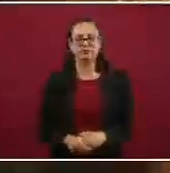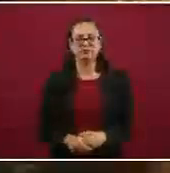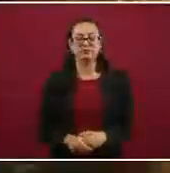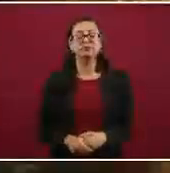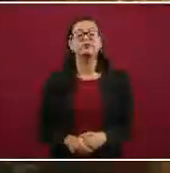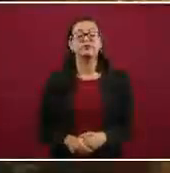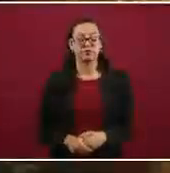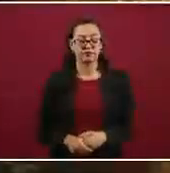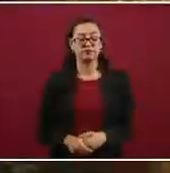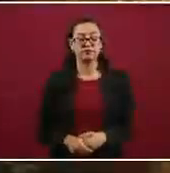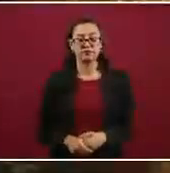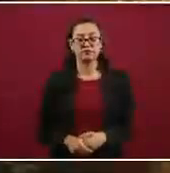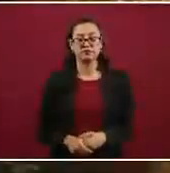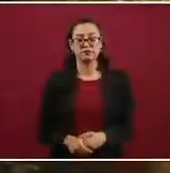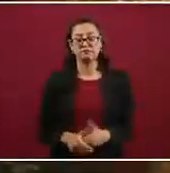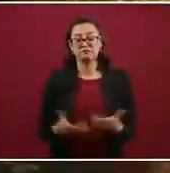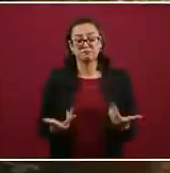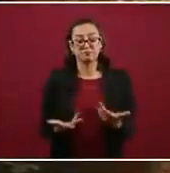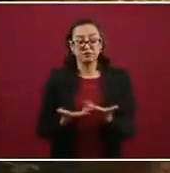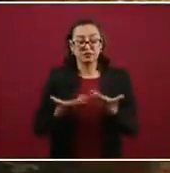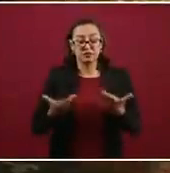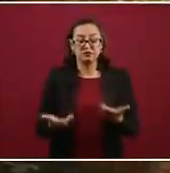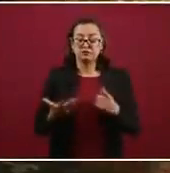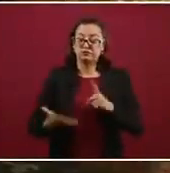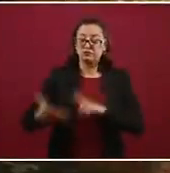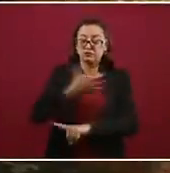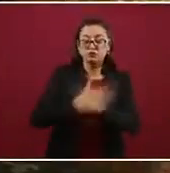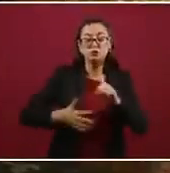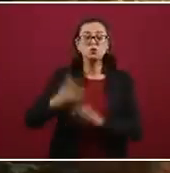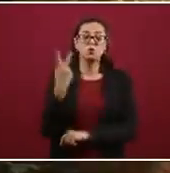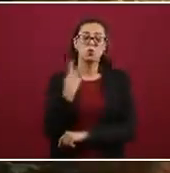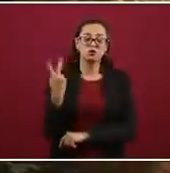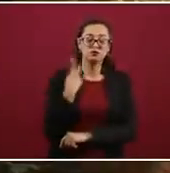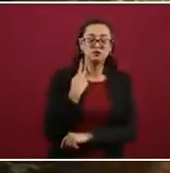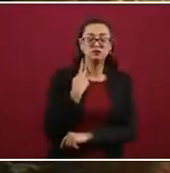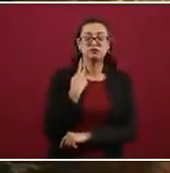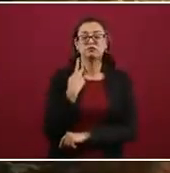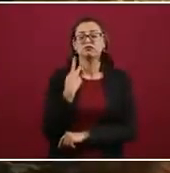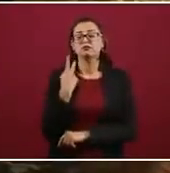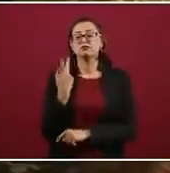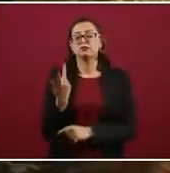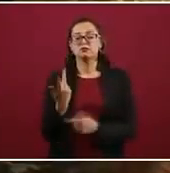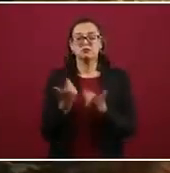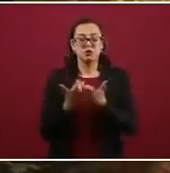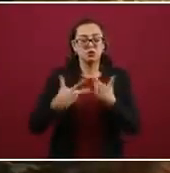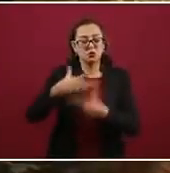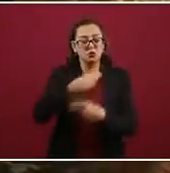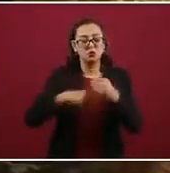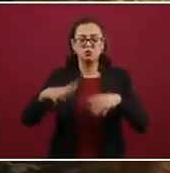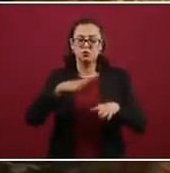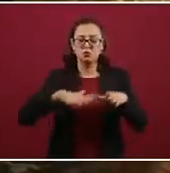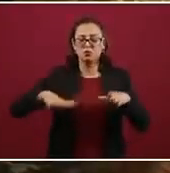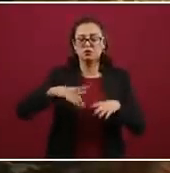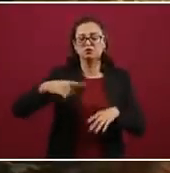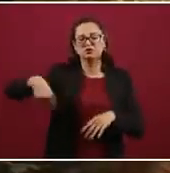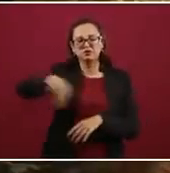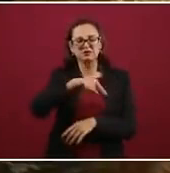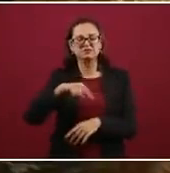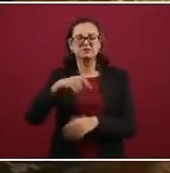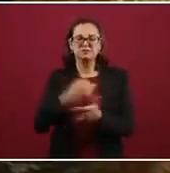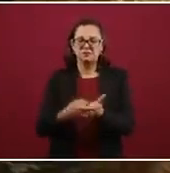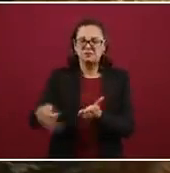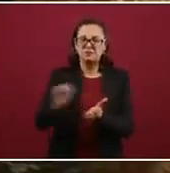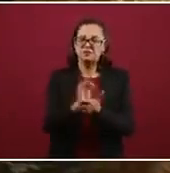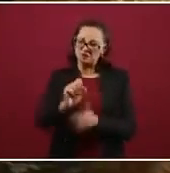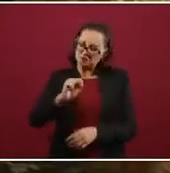Bien, después de entender este contexto político, económico, social, ¿quiénes fueron los líderes del movimiento insurgente y sobre todo qué